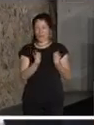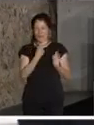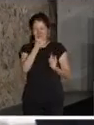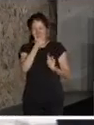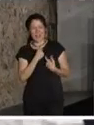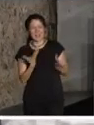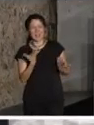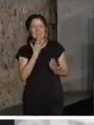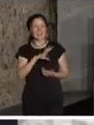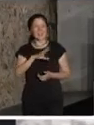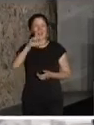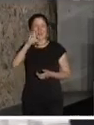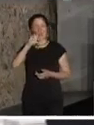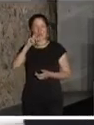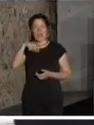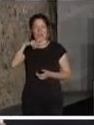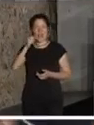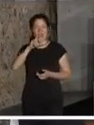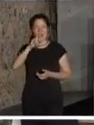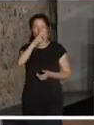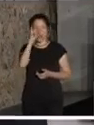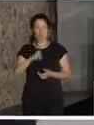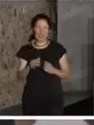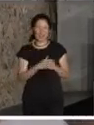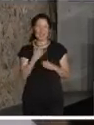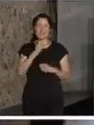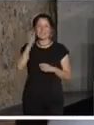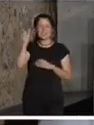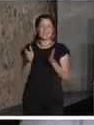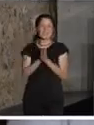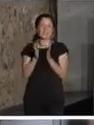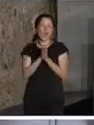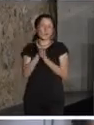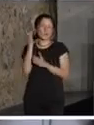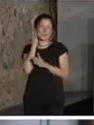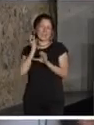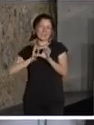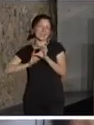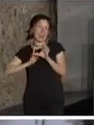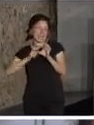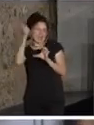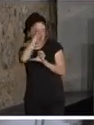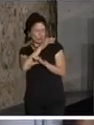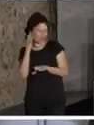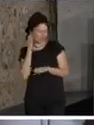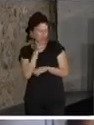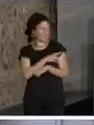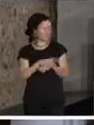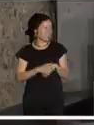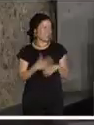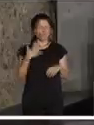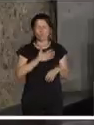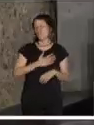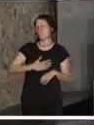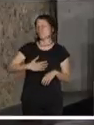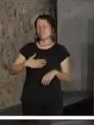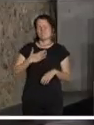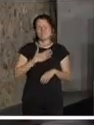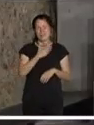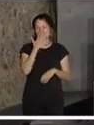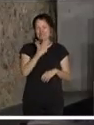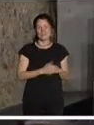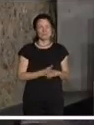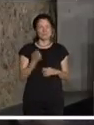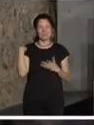que es Lorena Rodríguez la compañera de extremeños ha sido un placer de verdad